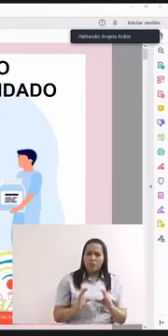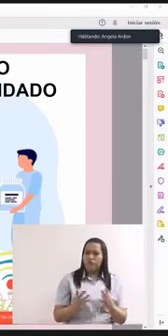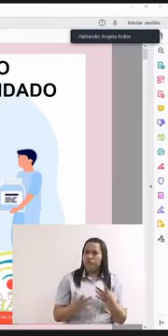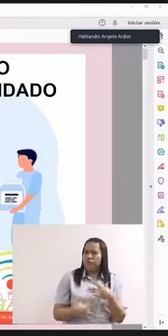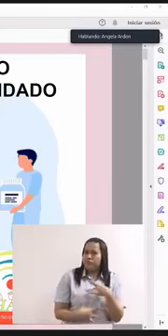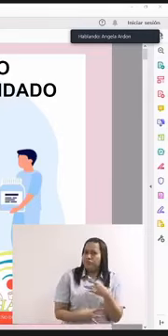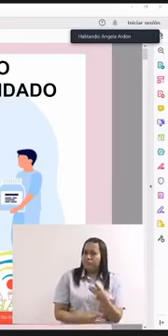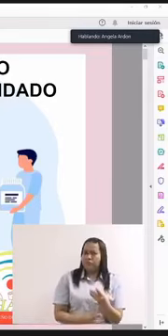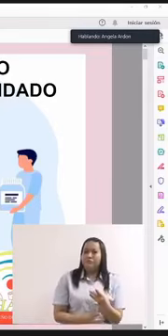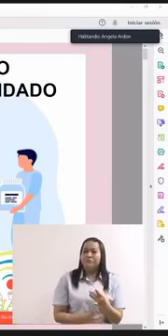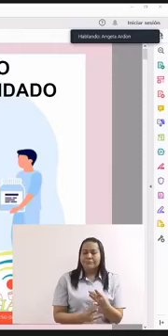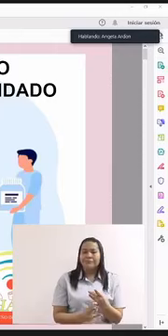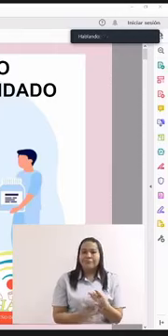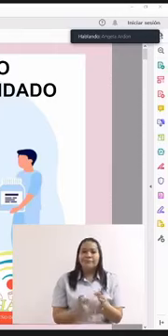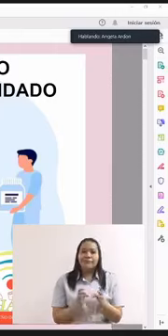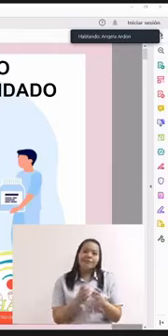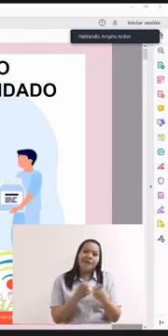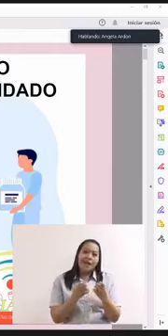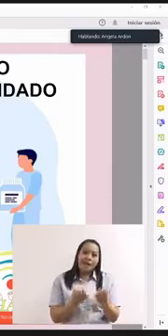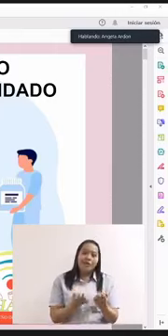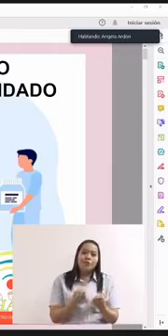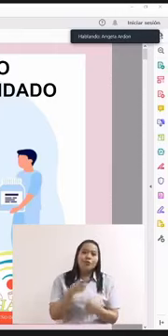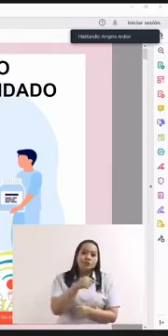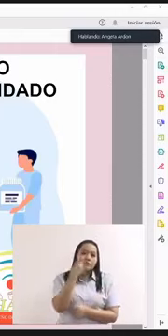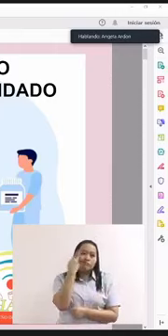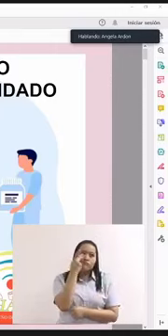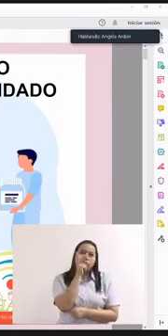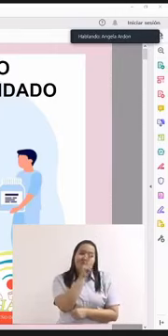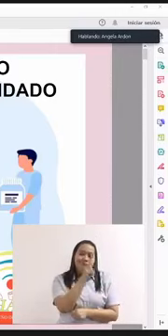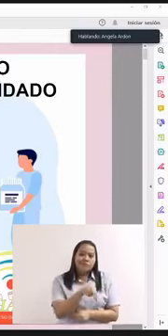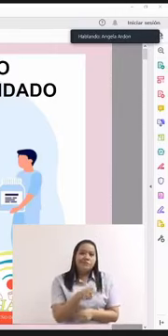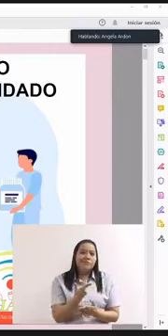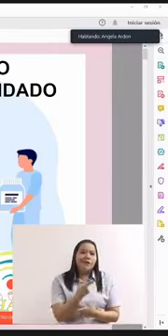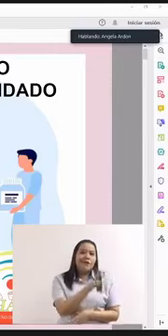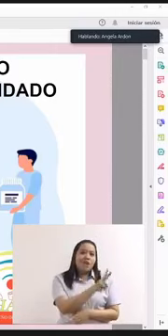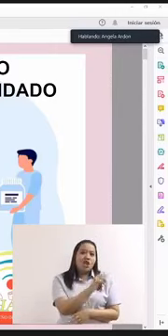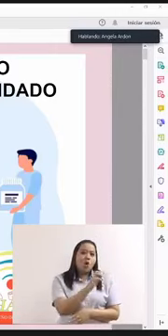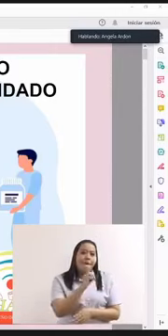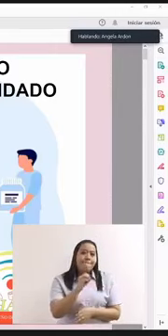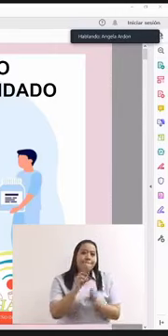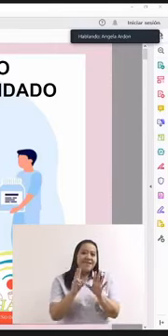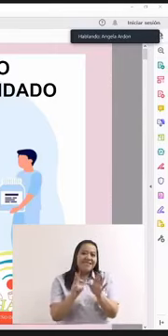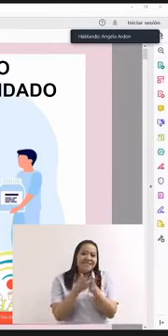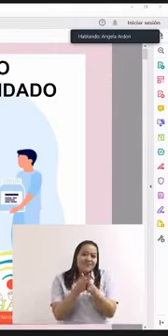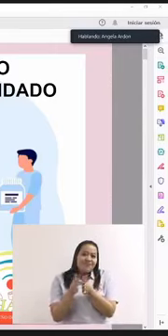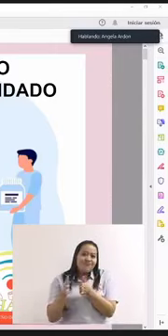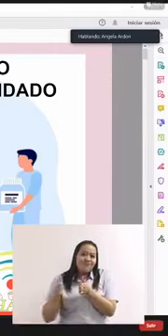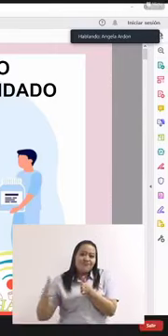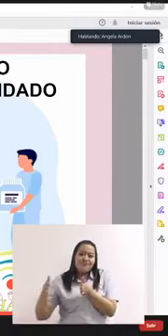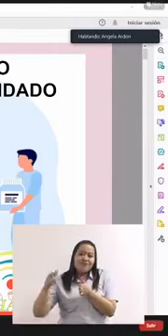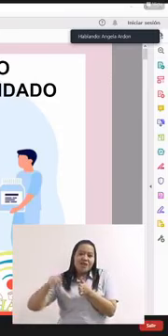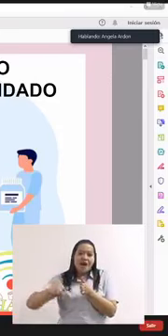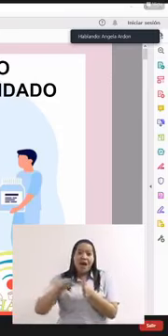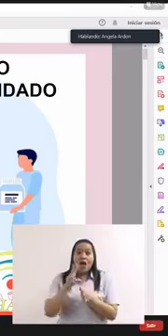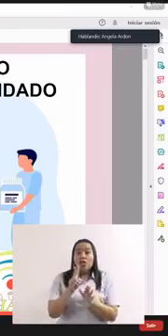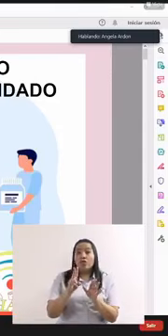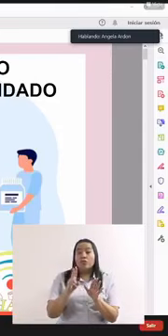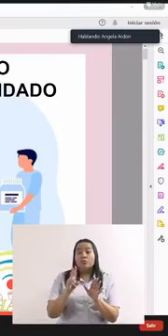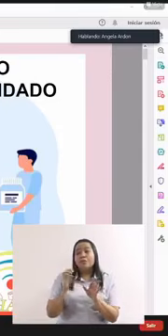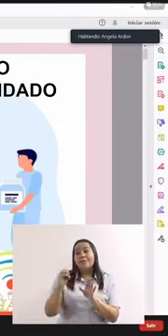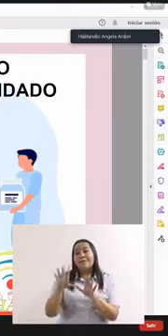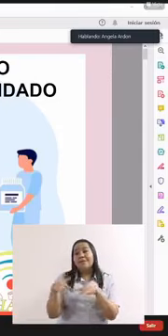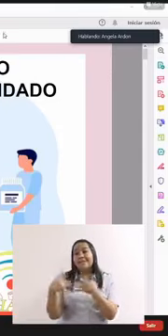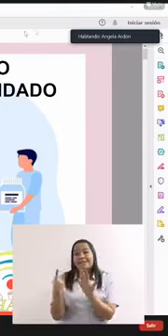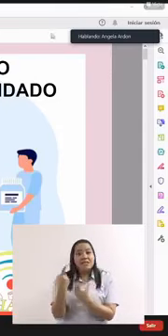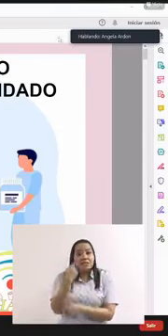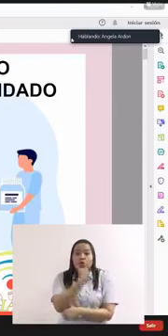Y entonces, estaba viendo yo que desde el 2007 ellos solo han indicado 2016 para personas, para